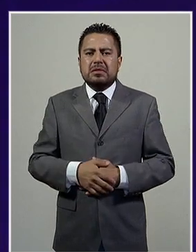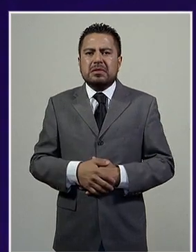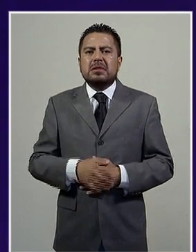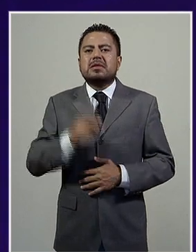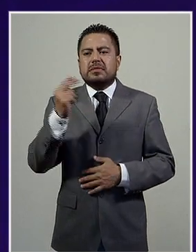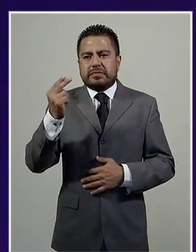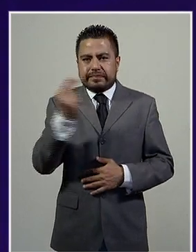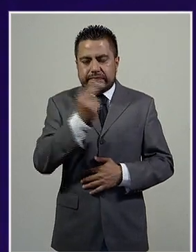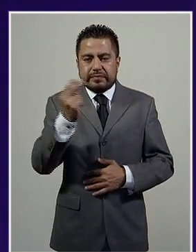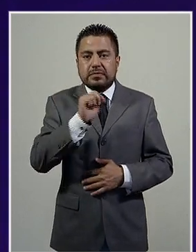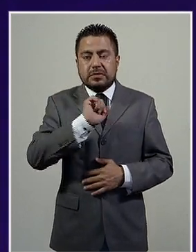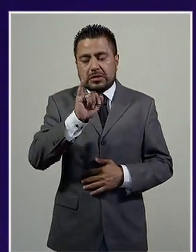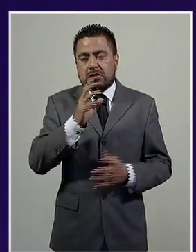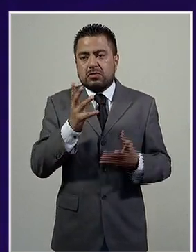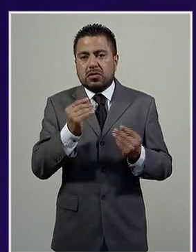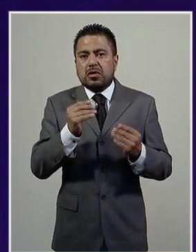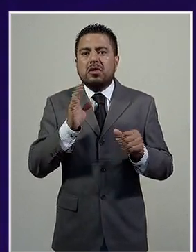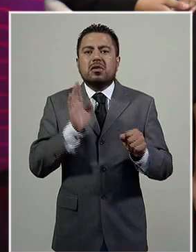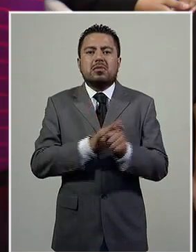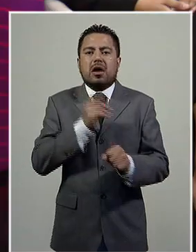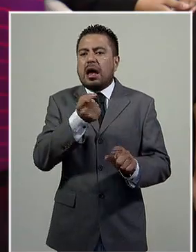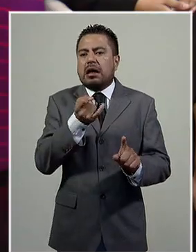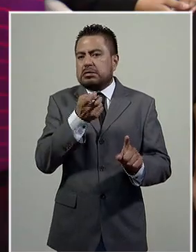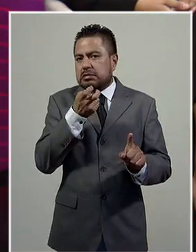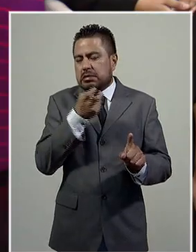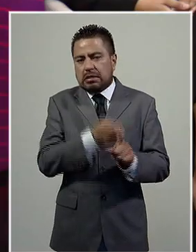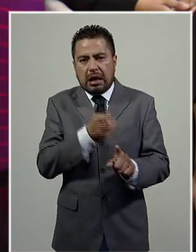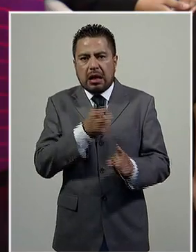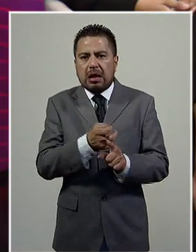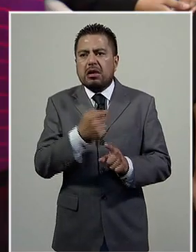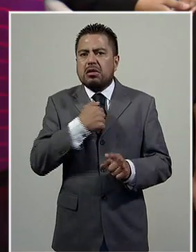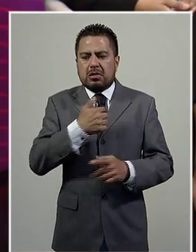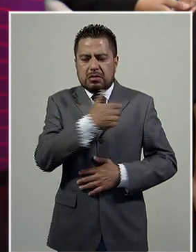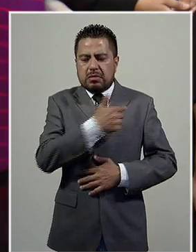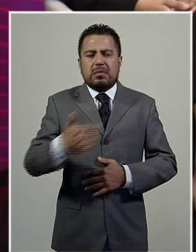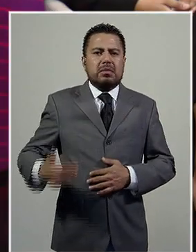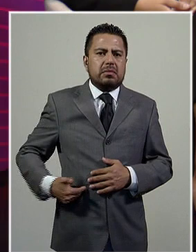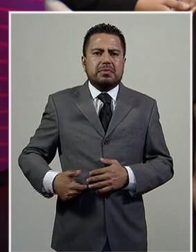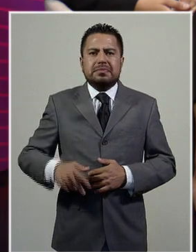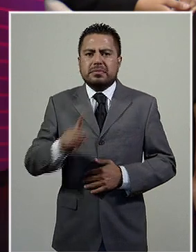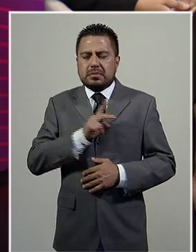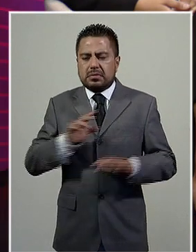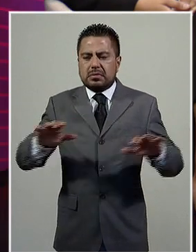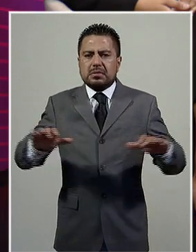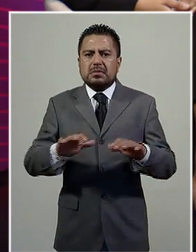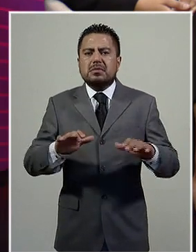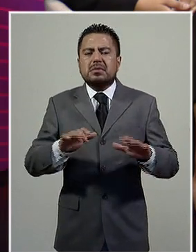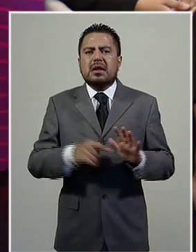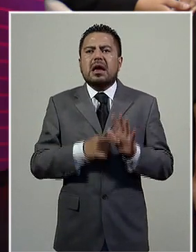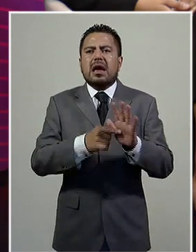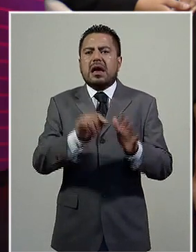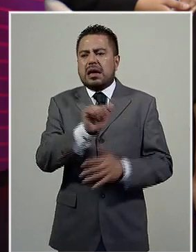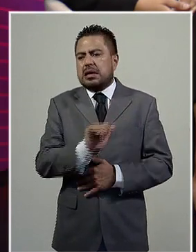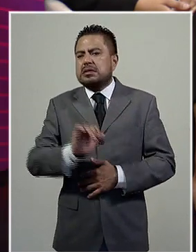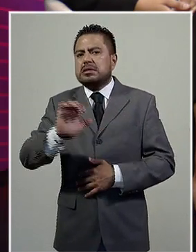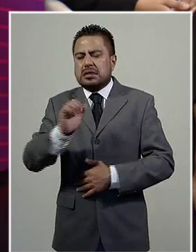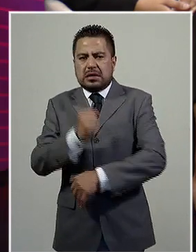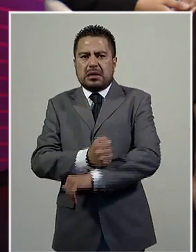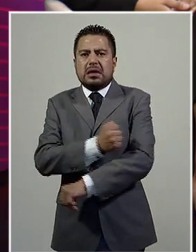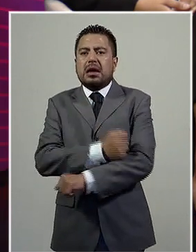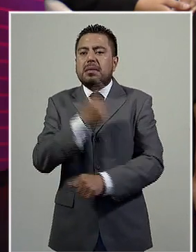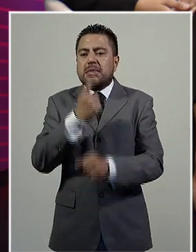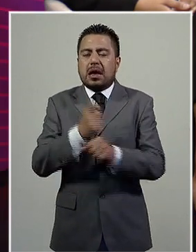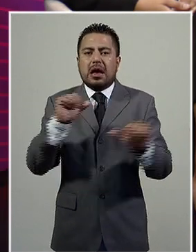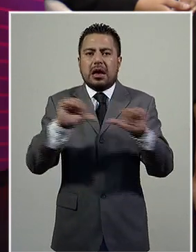se necesita y mucho, porque tal cual, yo soy presidente de Mi Capacidad No es Tatuada es Demostrada ACE. Somos la